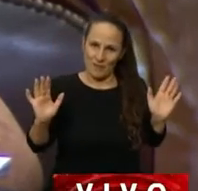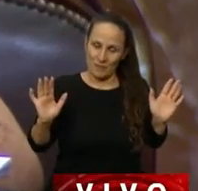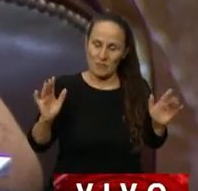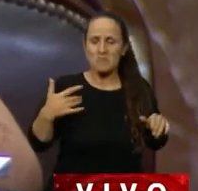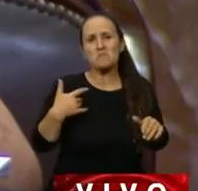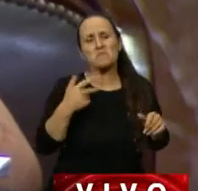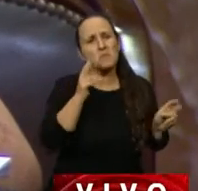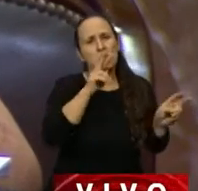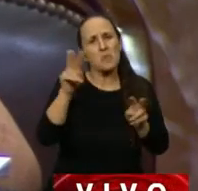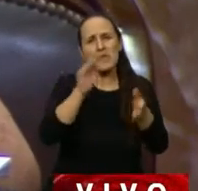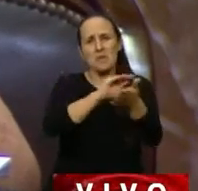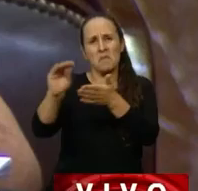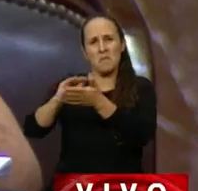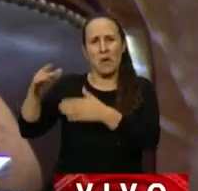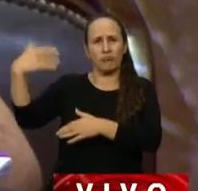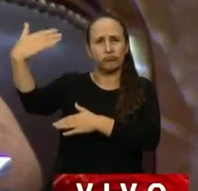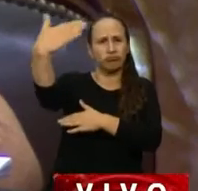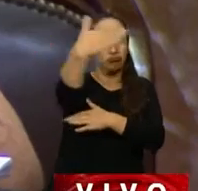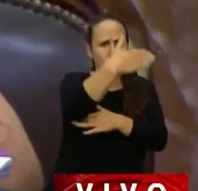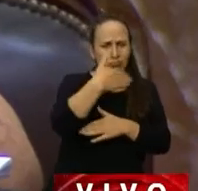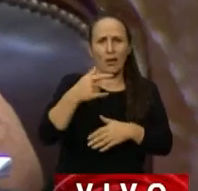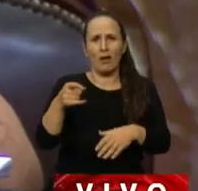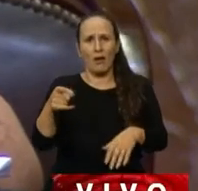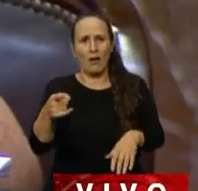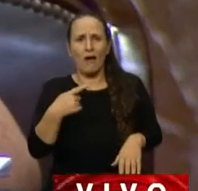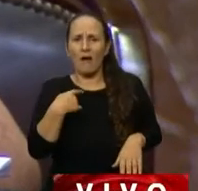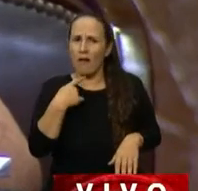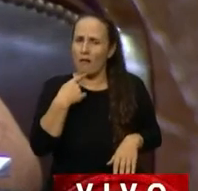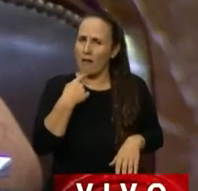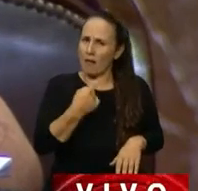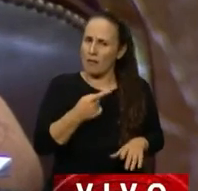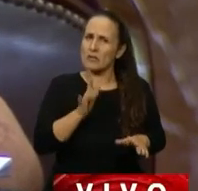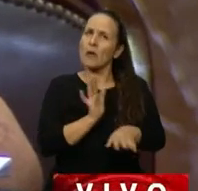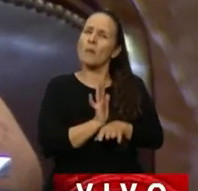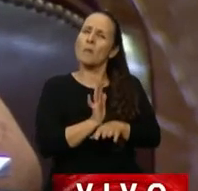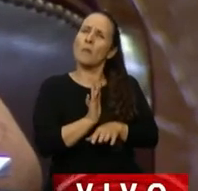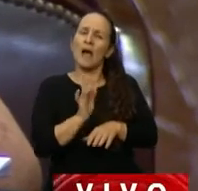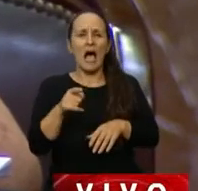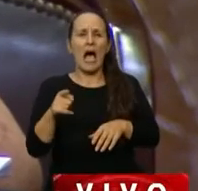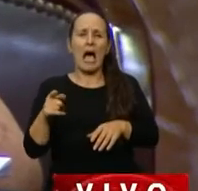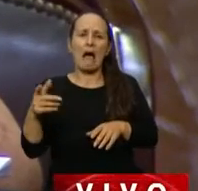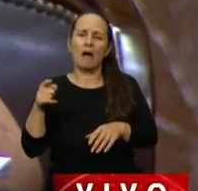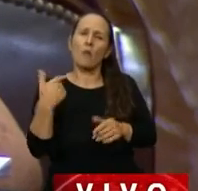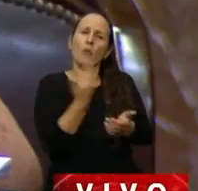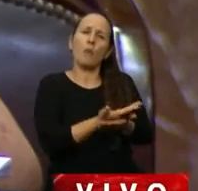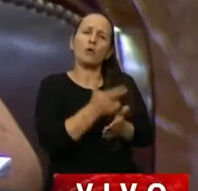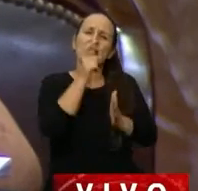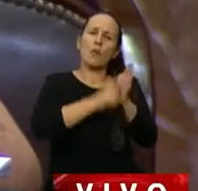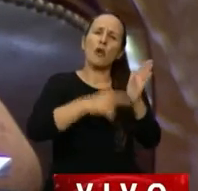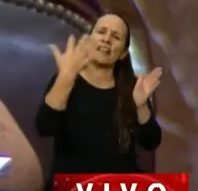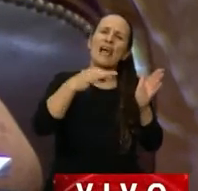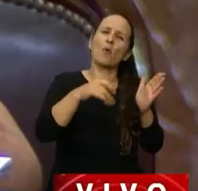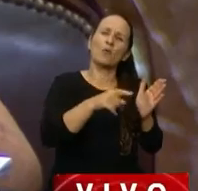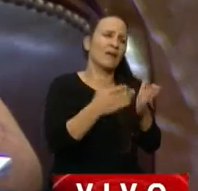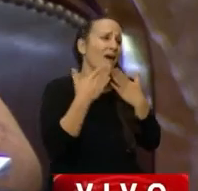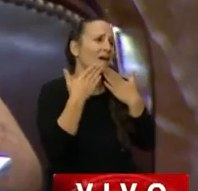escuchado muchos discursos en los cuales parece como que vinieran a salvar la democracia con la